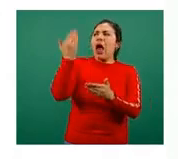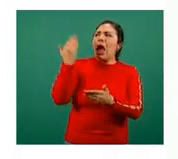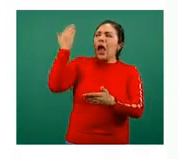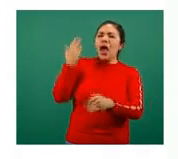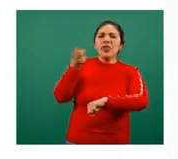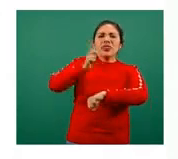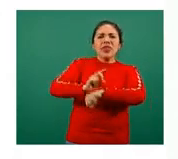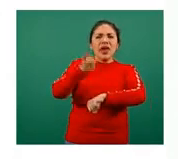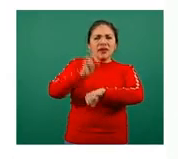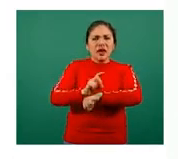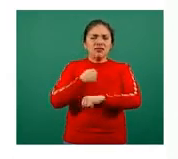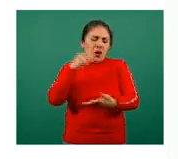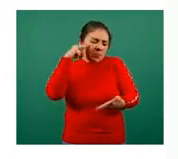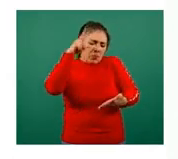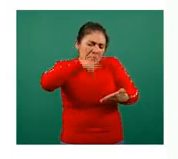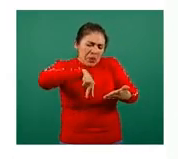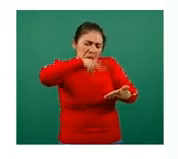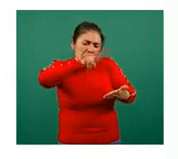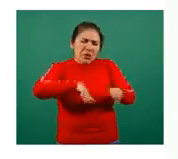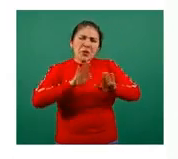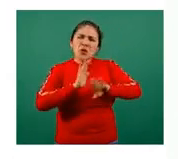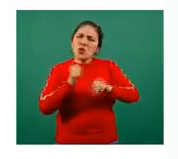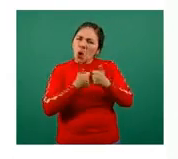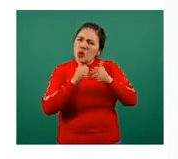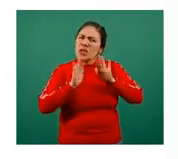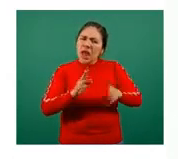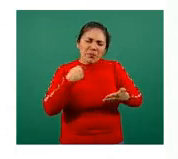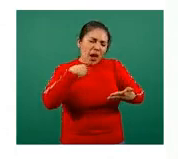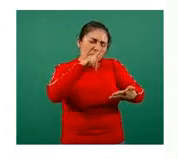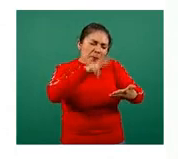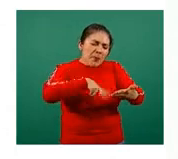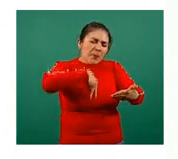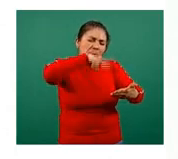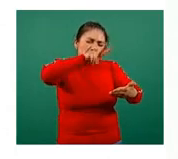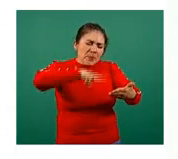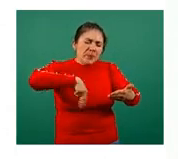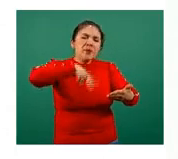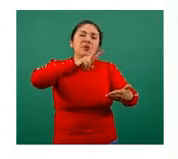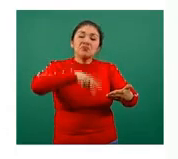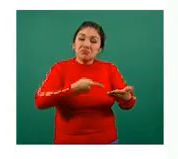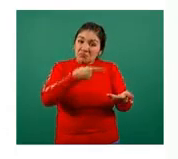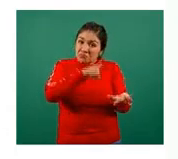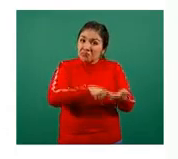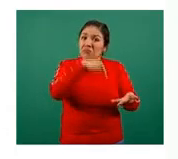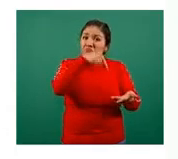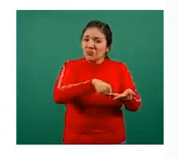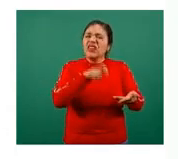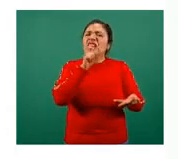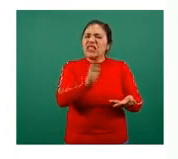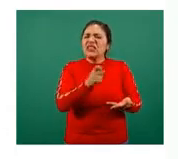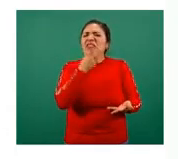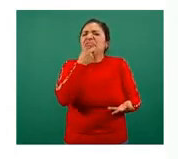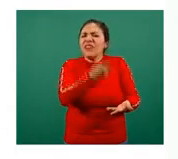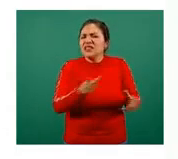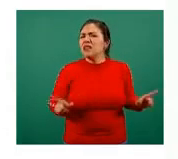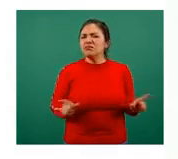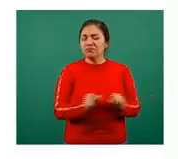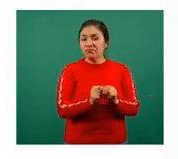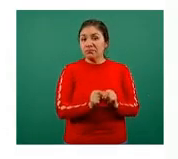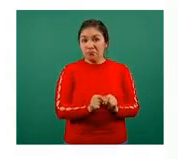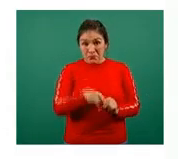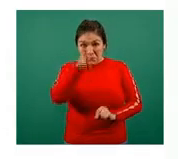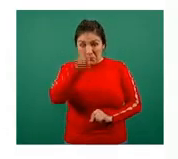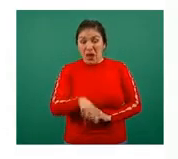y pudimos analizarla con detalle. Y las conclusiones, en resumen, es que la